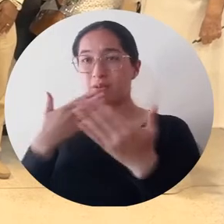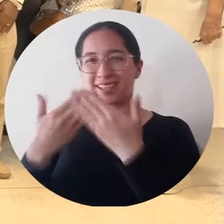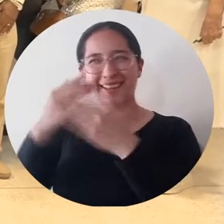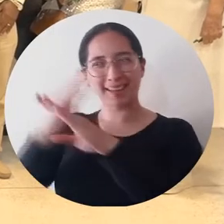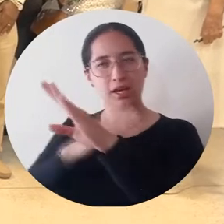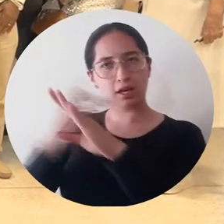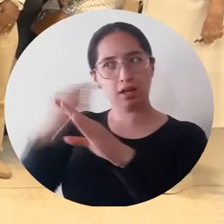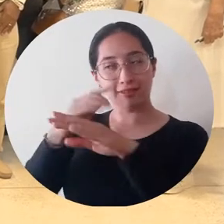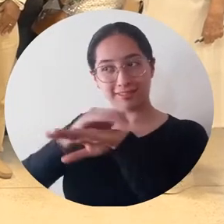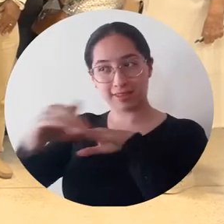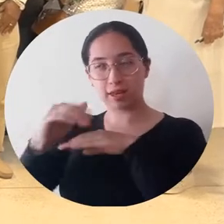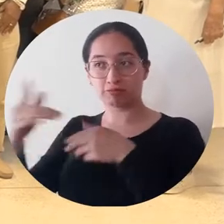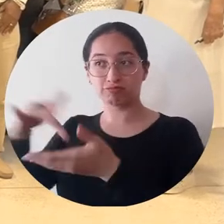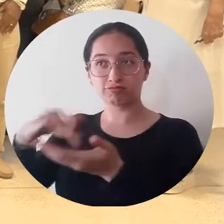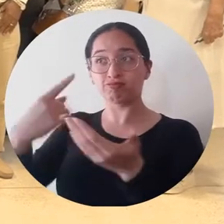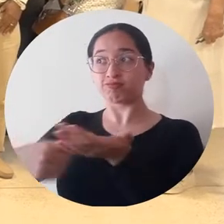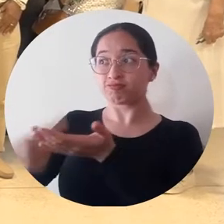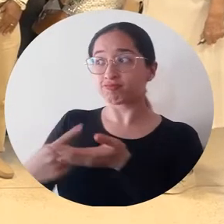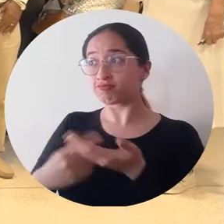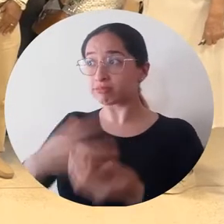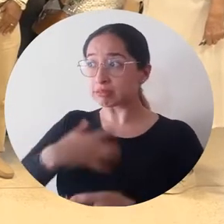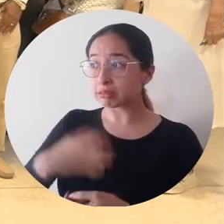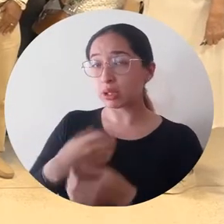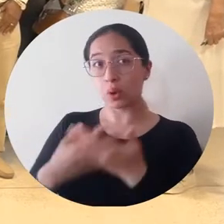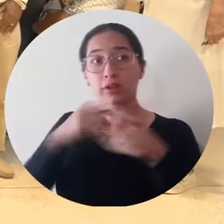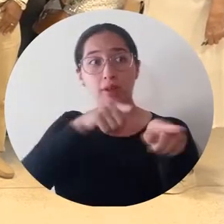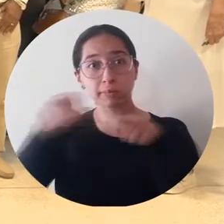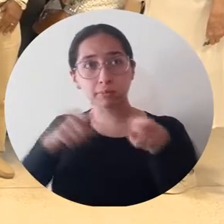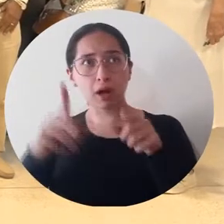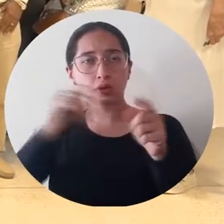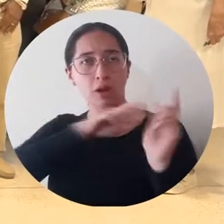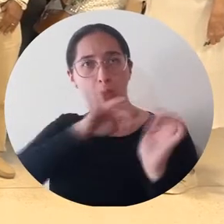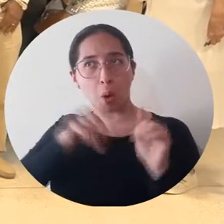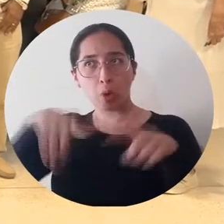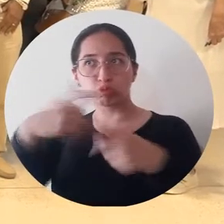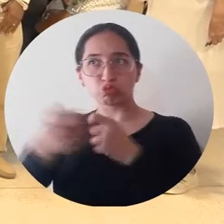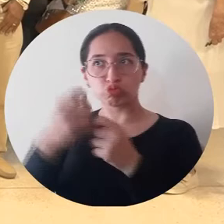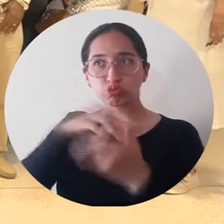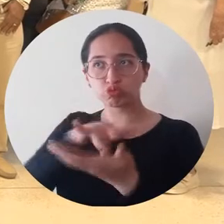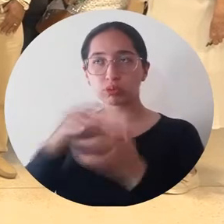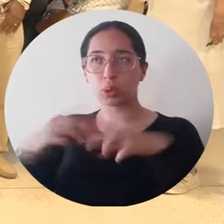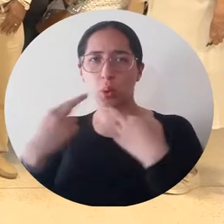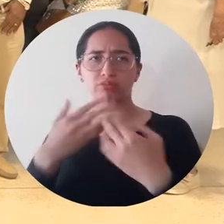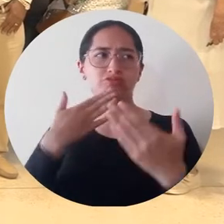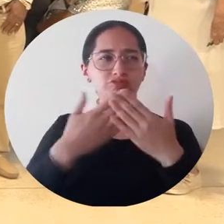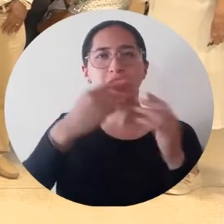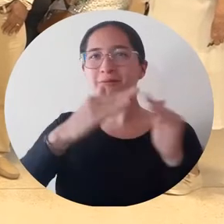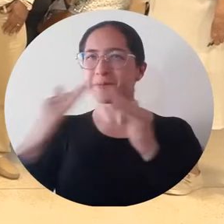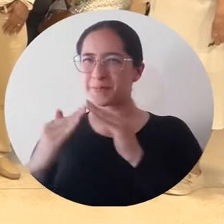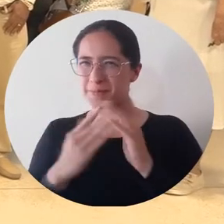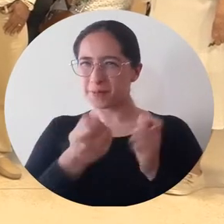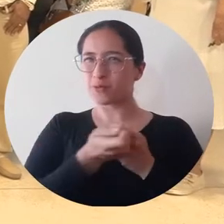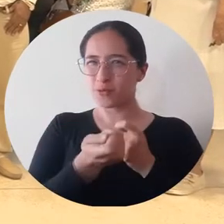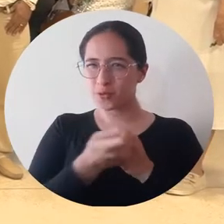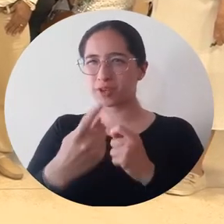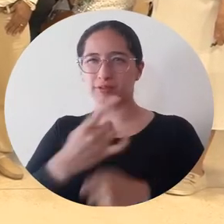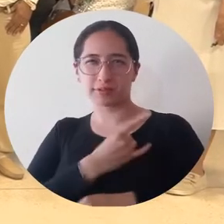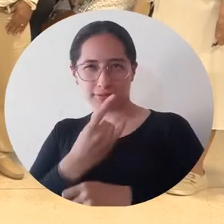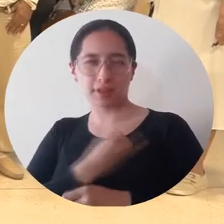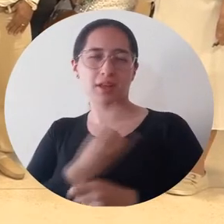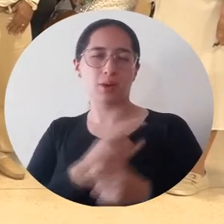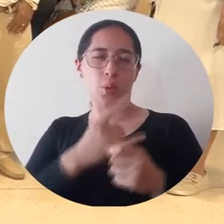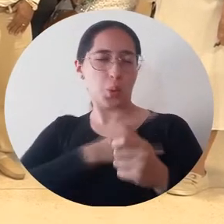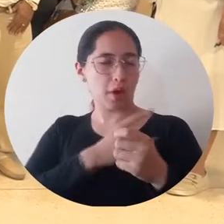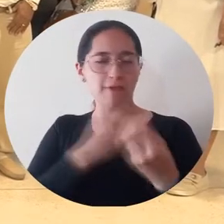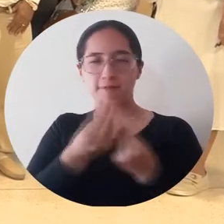comunitarios de varias de las zonas aledañas a la universidad. Muchas gracias, representantes de las diferentes comunidades, representantes estudiantiles y miembros de nuestros